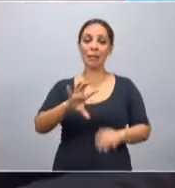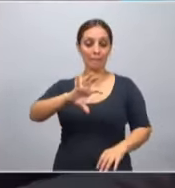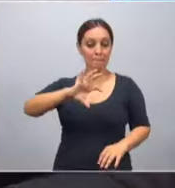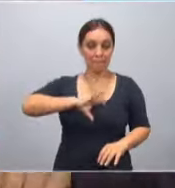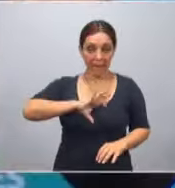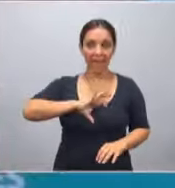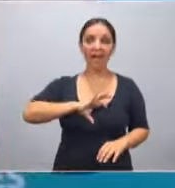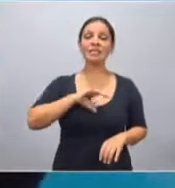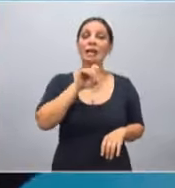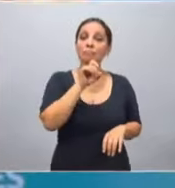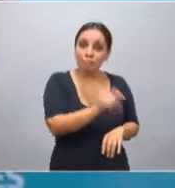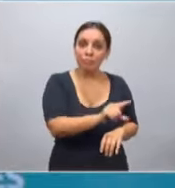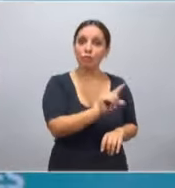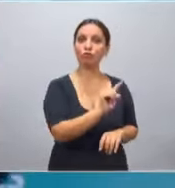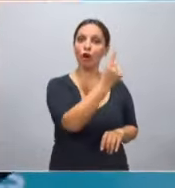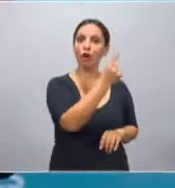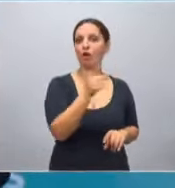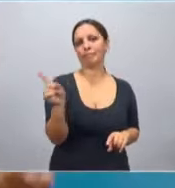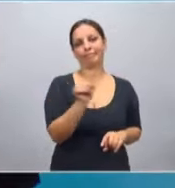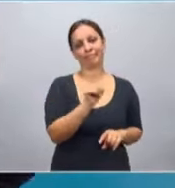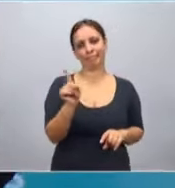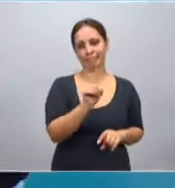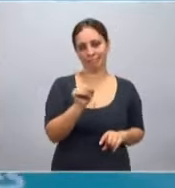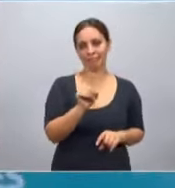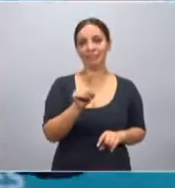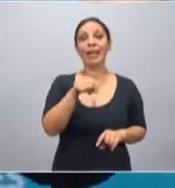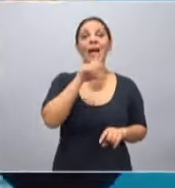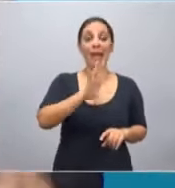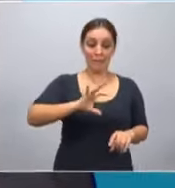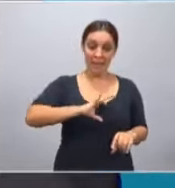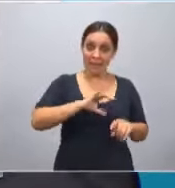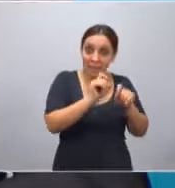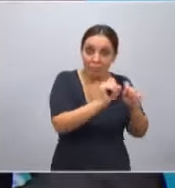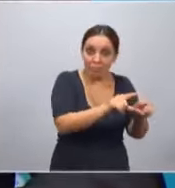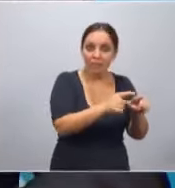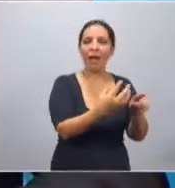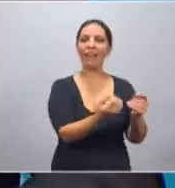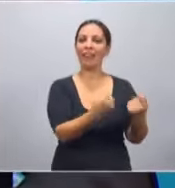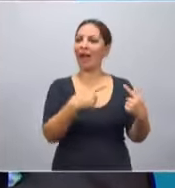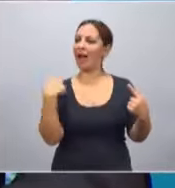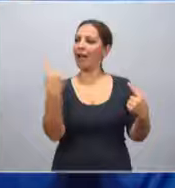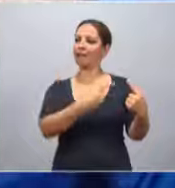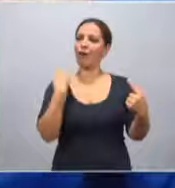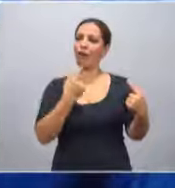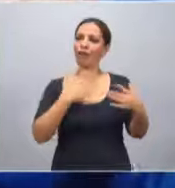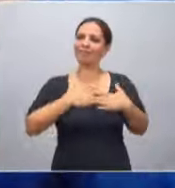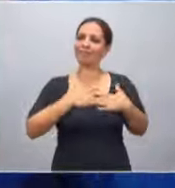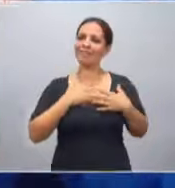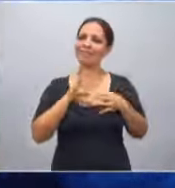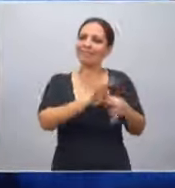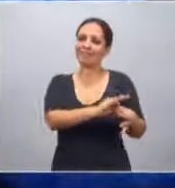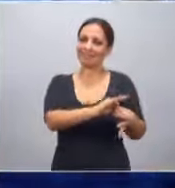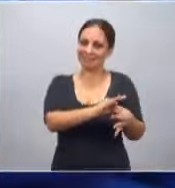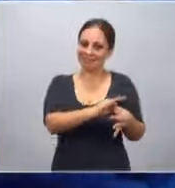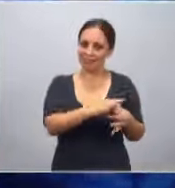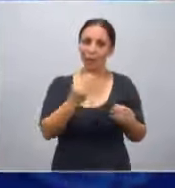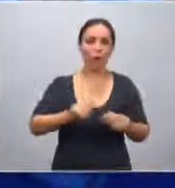cada uno es del conjunto de la provincia de Buenos Aires cualquier edad cualquier lugar cada